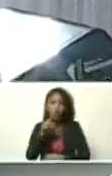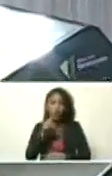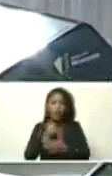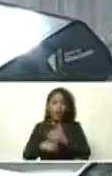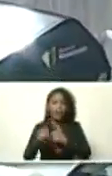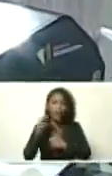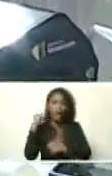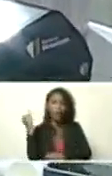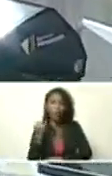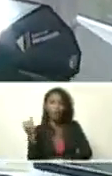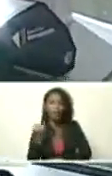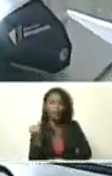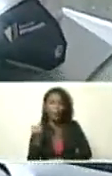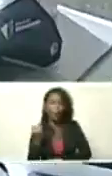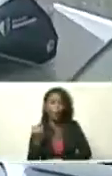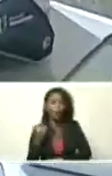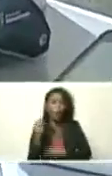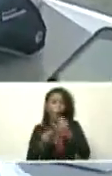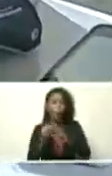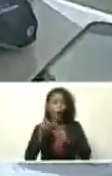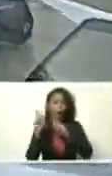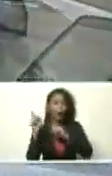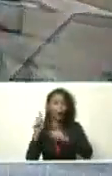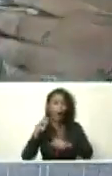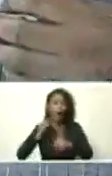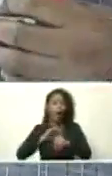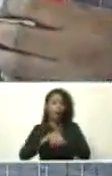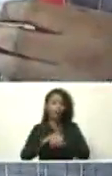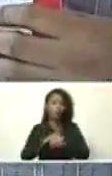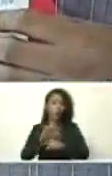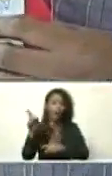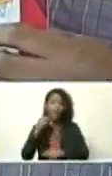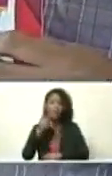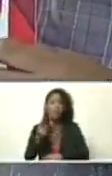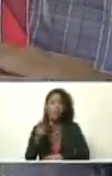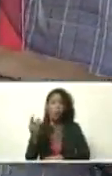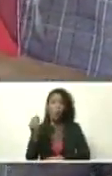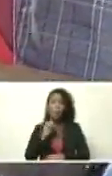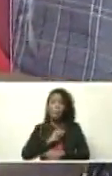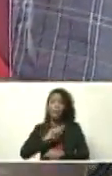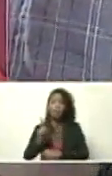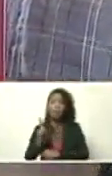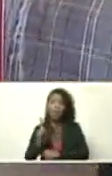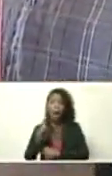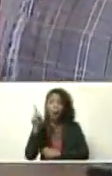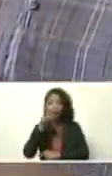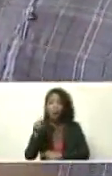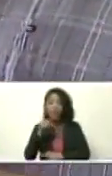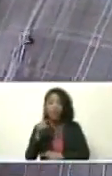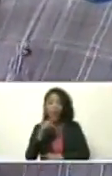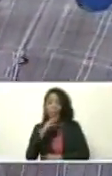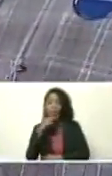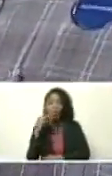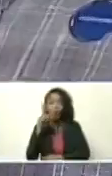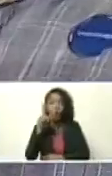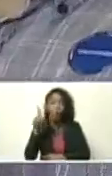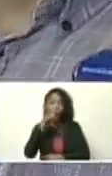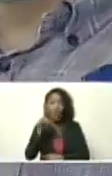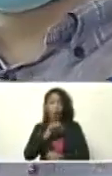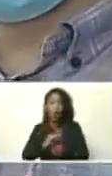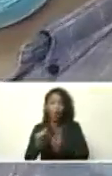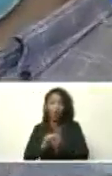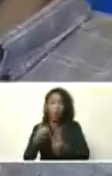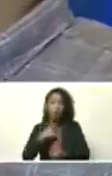Junquito, presidente, y que como allá Héctor Rodríguez está diciendo que le va a mandar un golfeado, no hay una cosa más buena que un golfeado con queso,